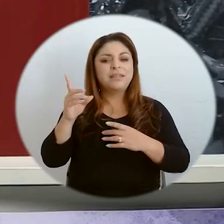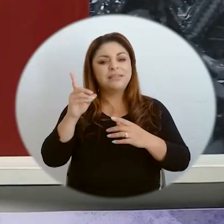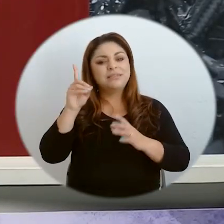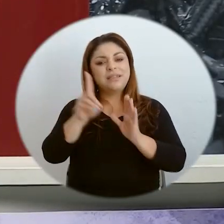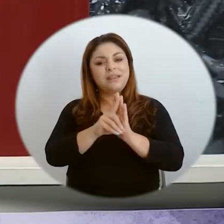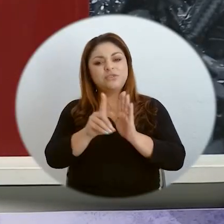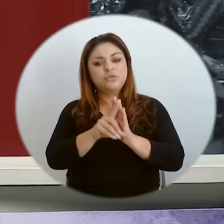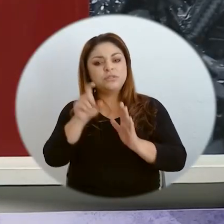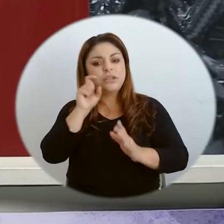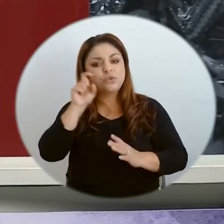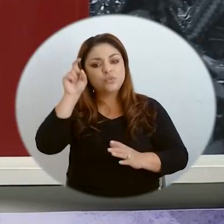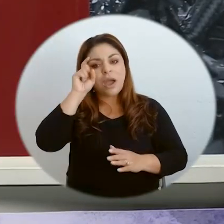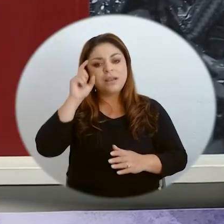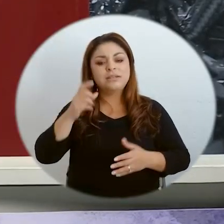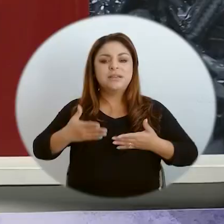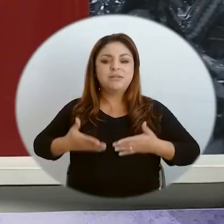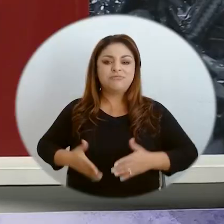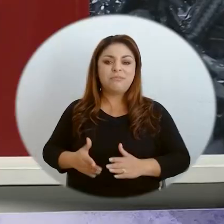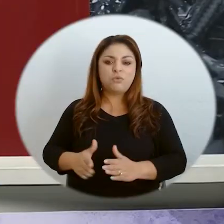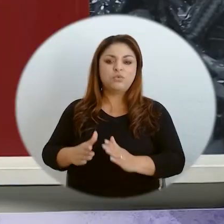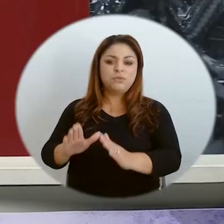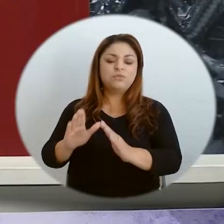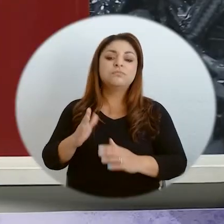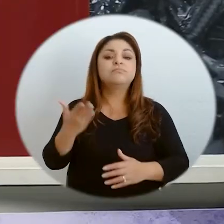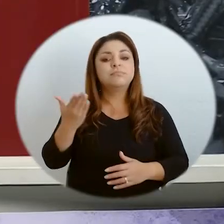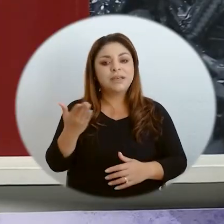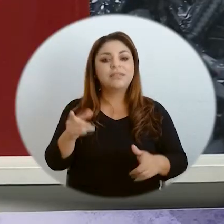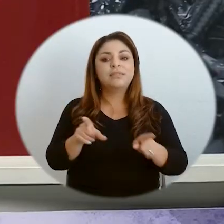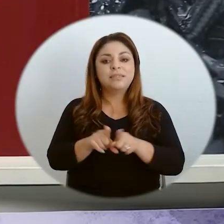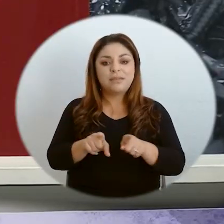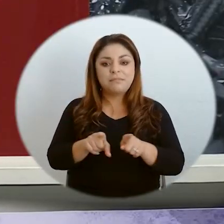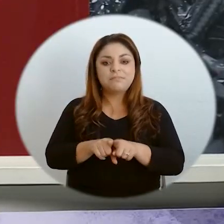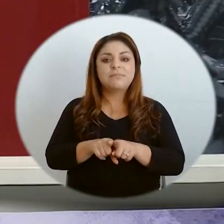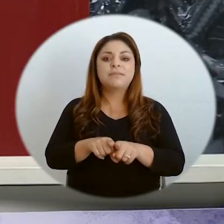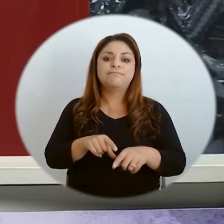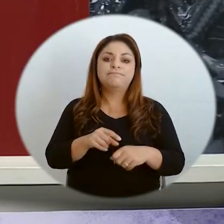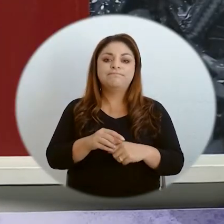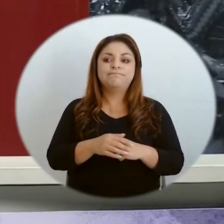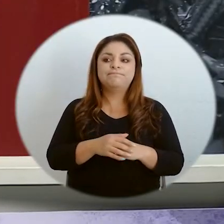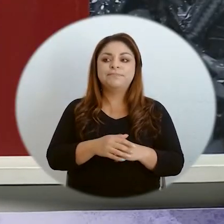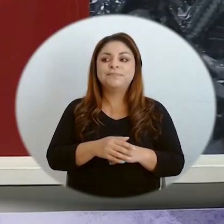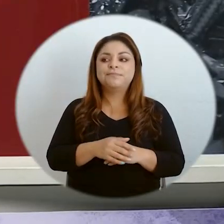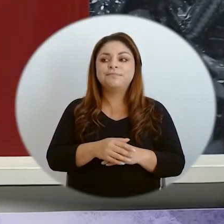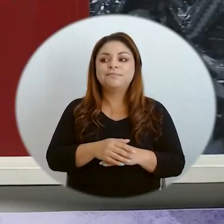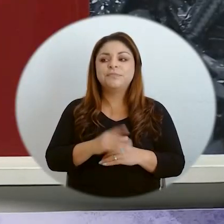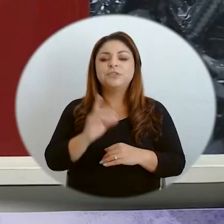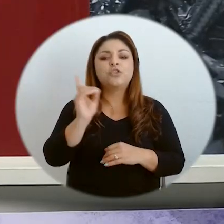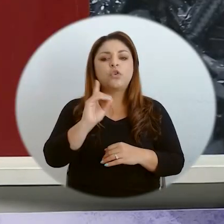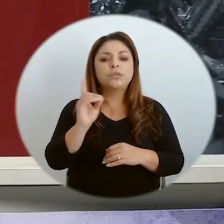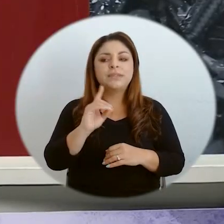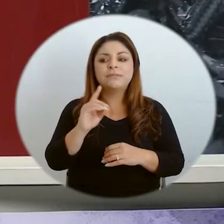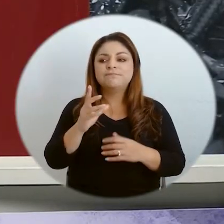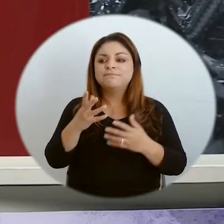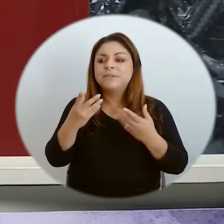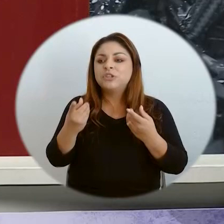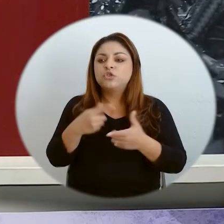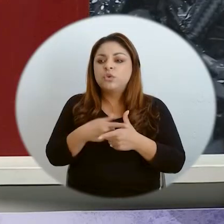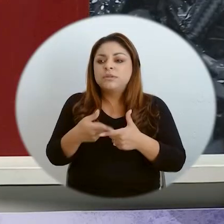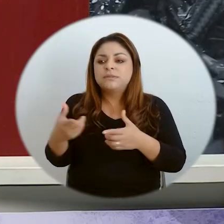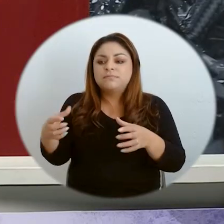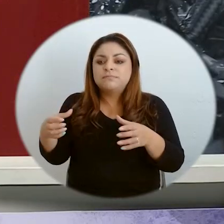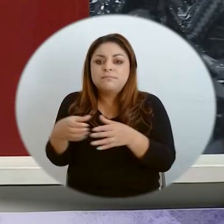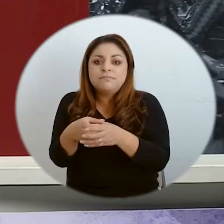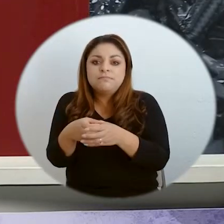libertades en cuanto a derechos sexuales y reproductivos, que tiene que ver también con en dónde se colocan esas minorías y qué es